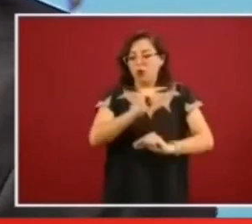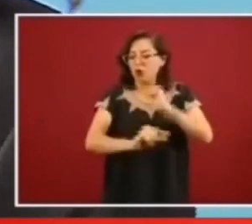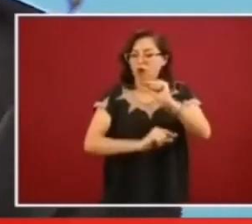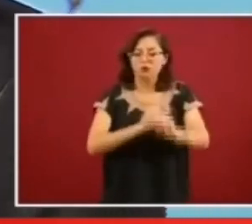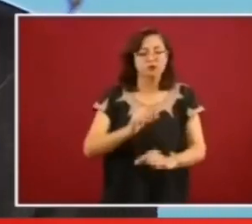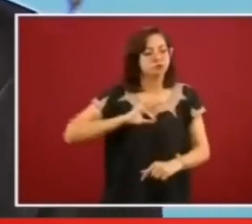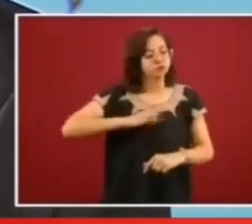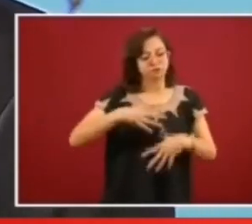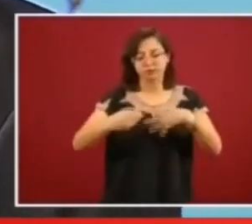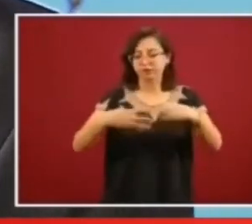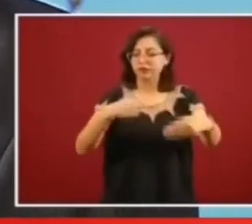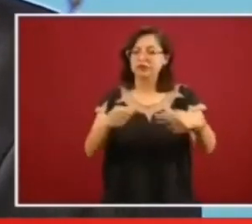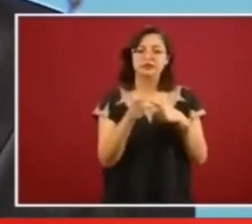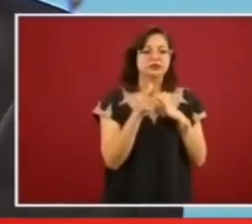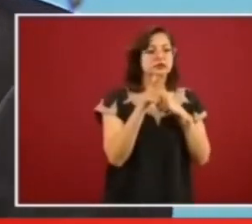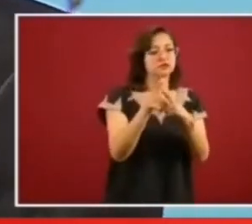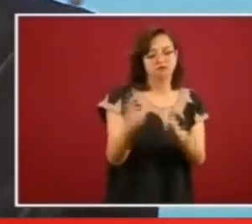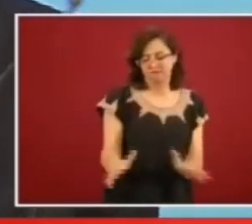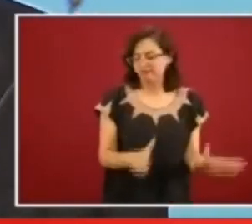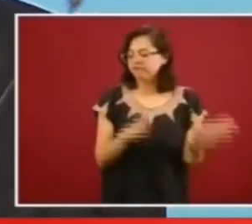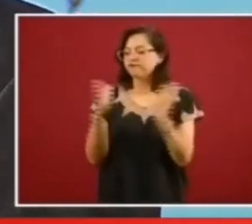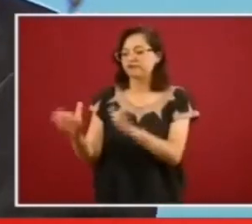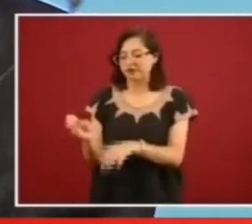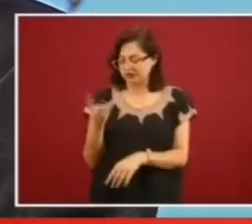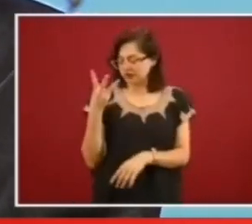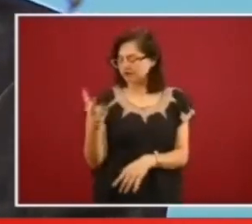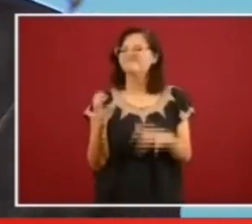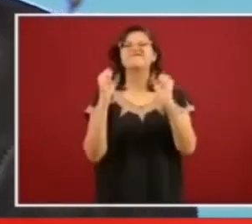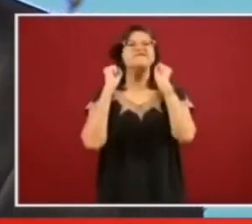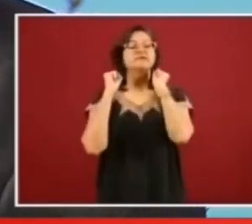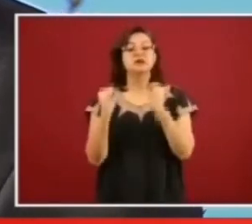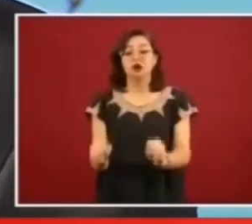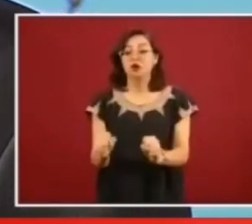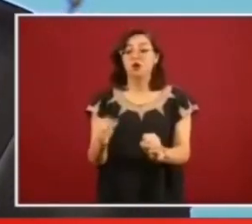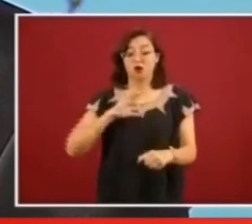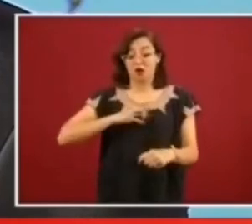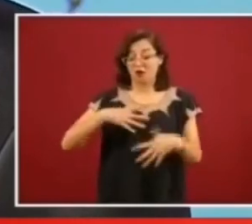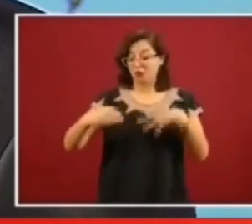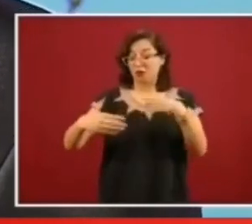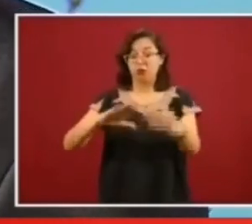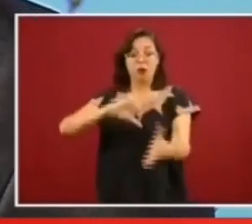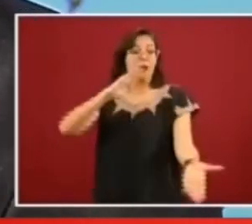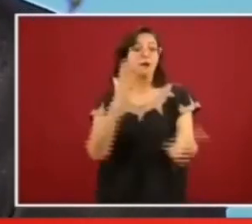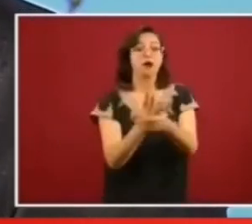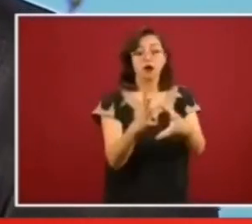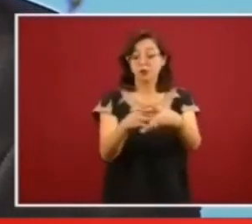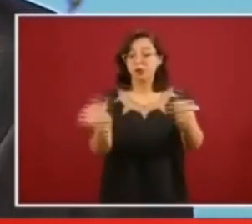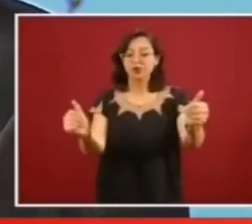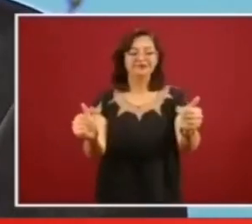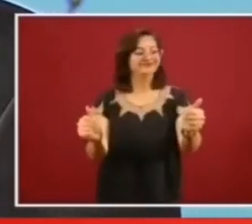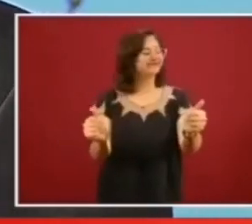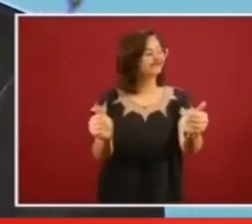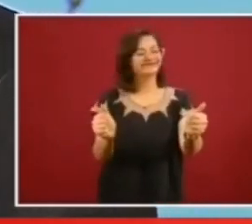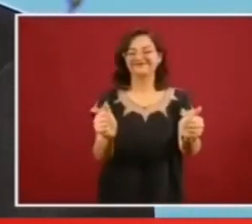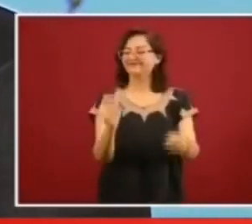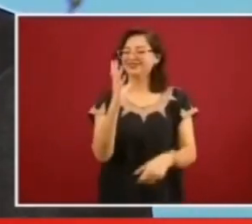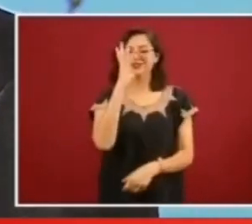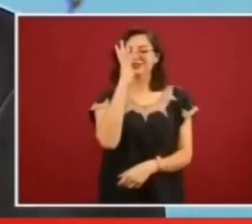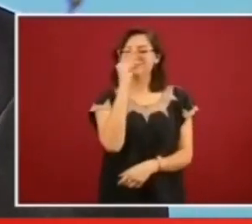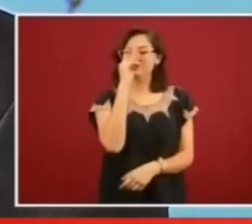no se va a parar, es imposible detener súbitamente una epidemia con un virus